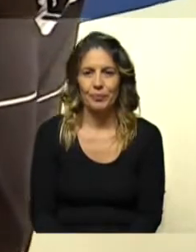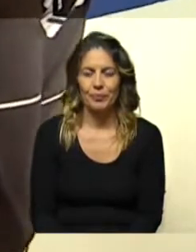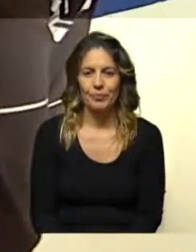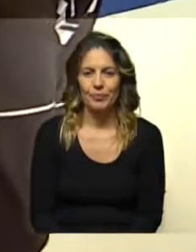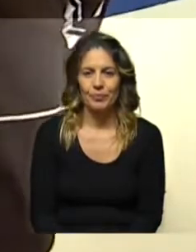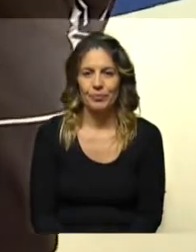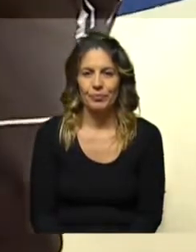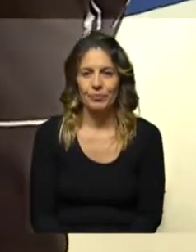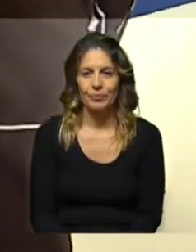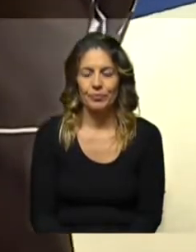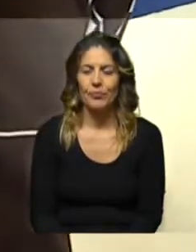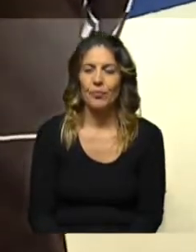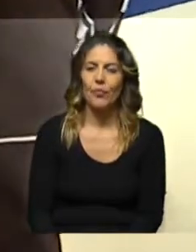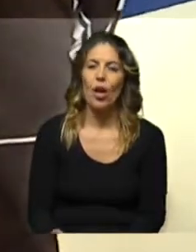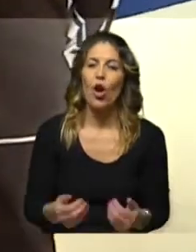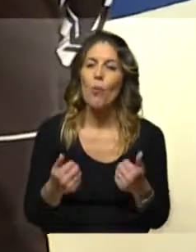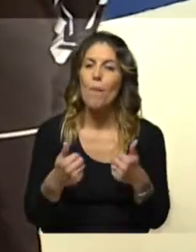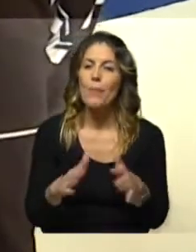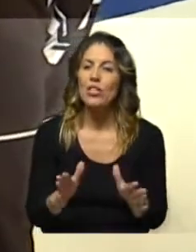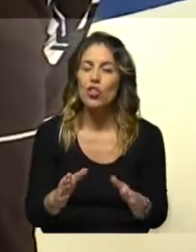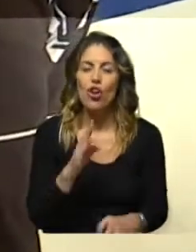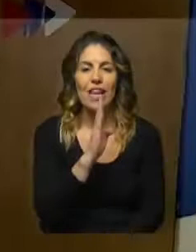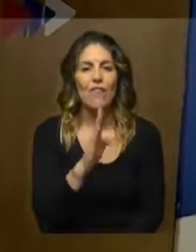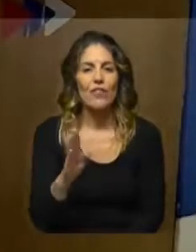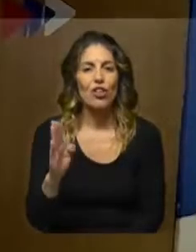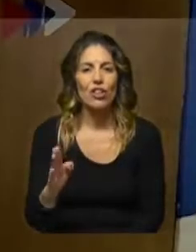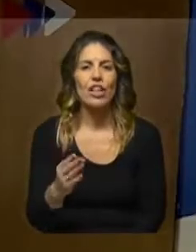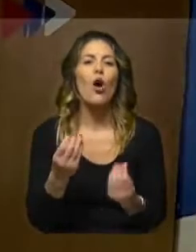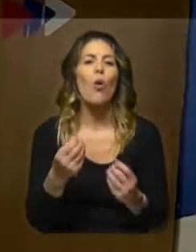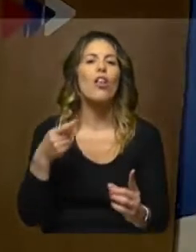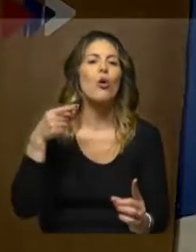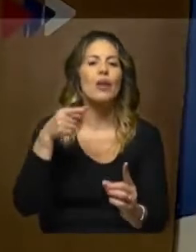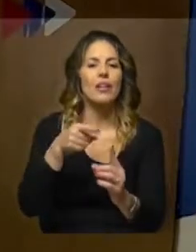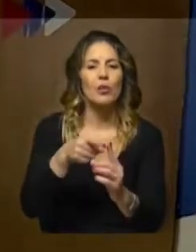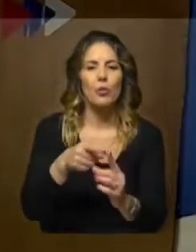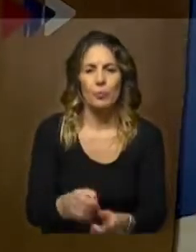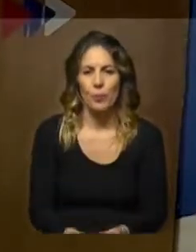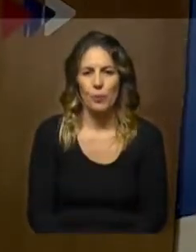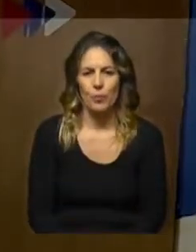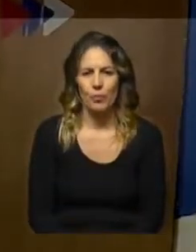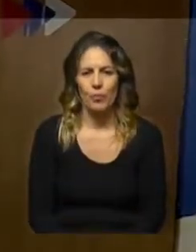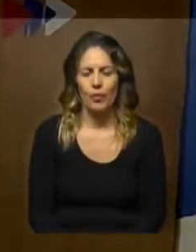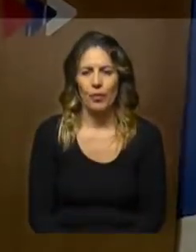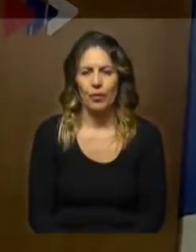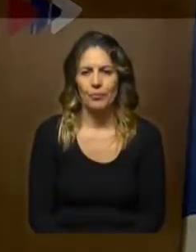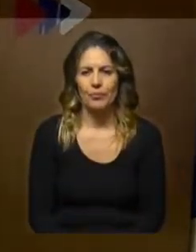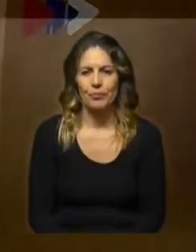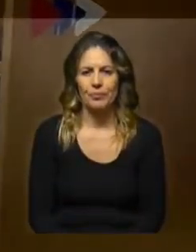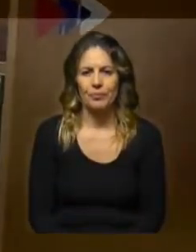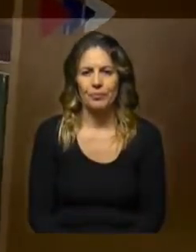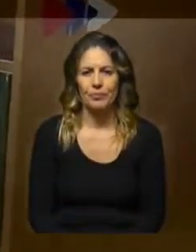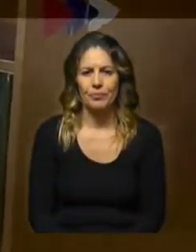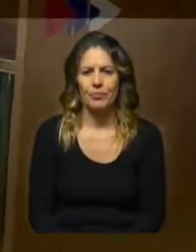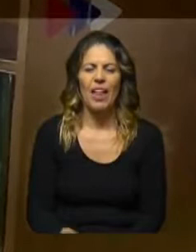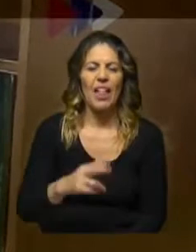¿Cómo comenzó la biblioteca Tabaré Vázquez y con qué fin? Bueno, si mal no recuerdo, fue hace